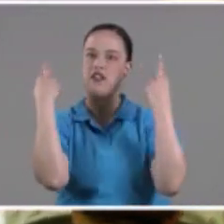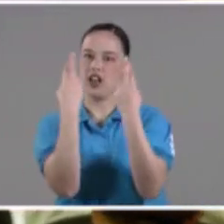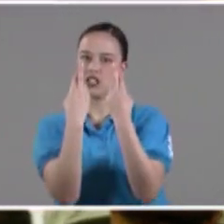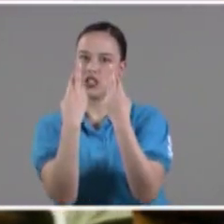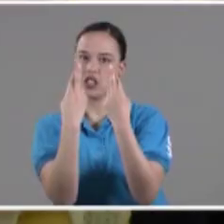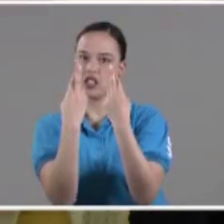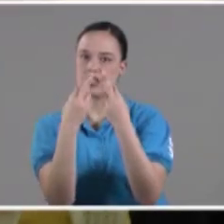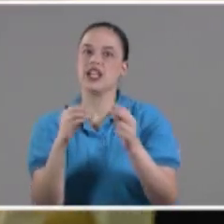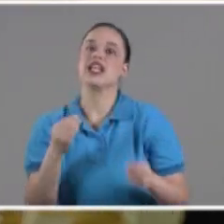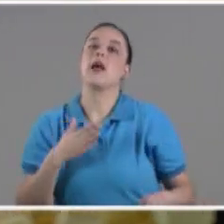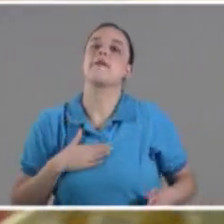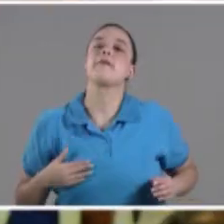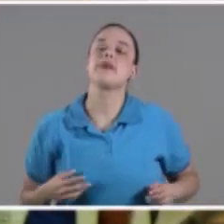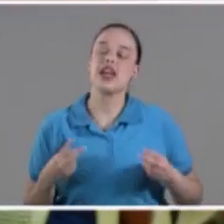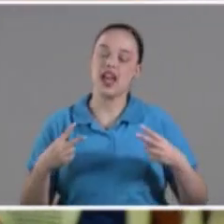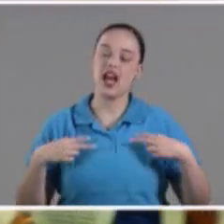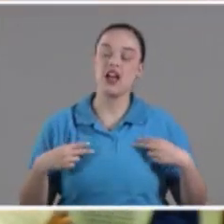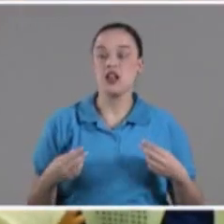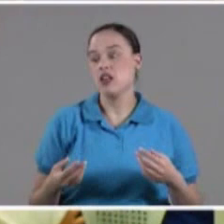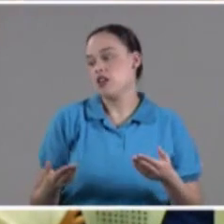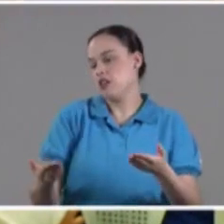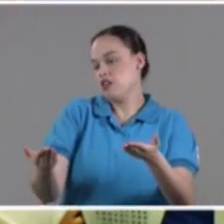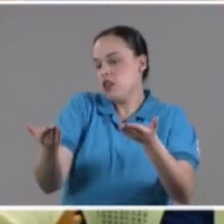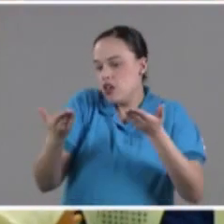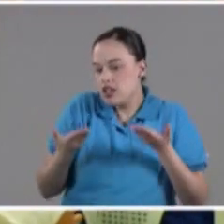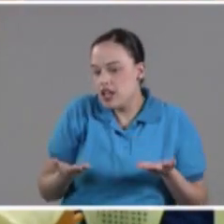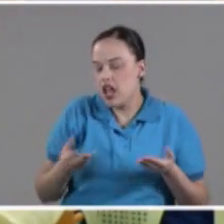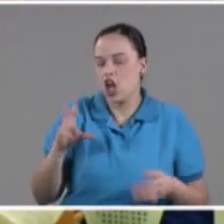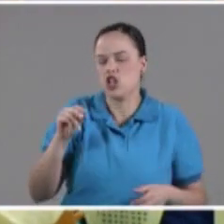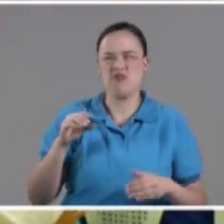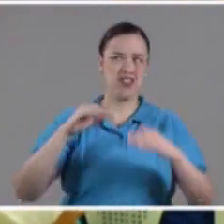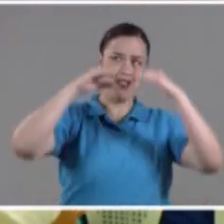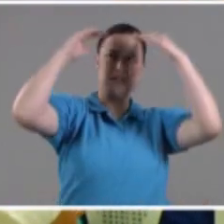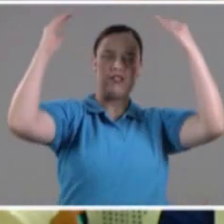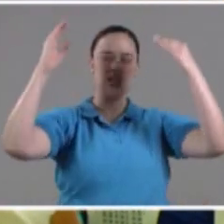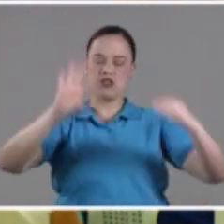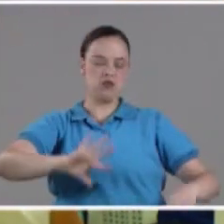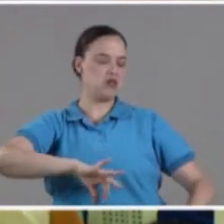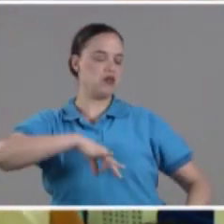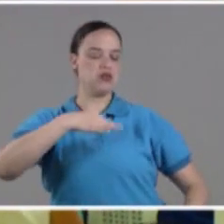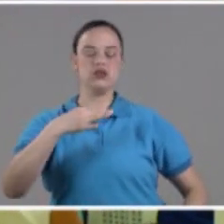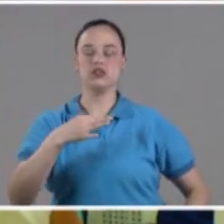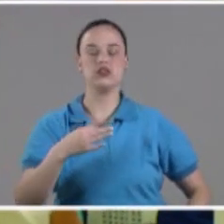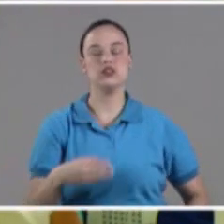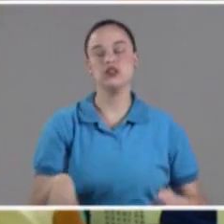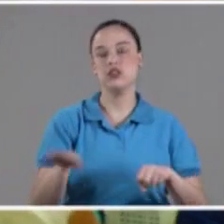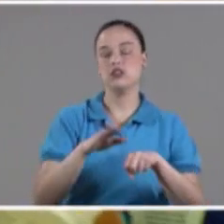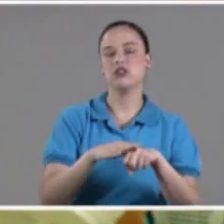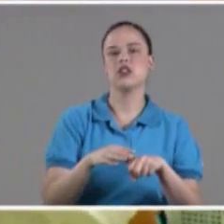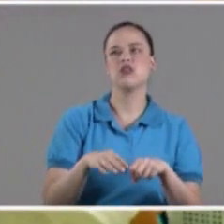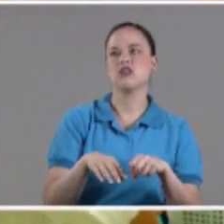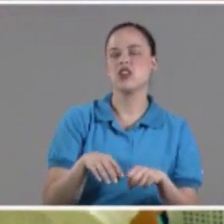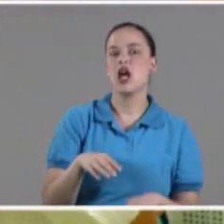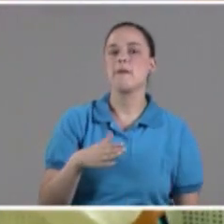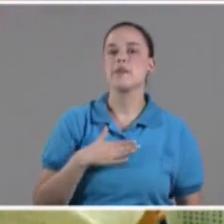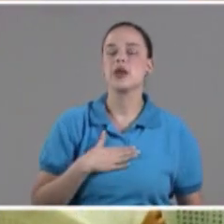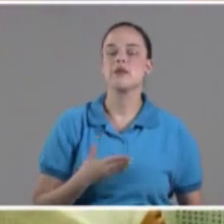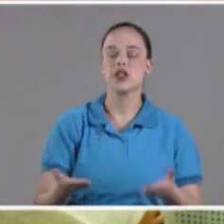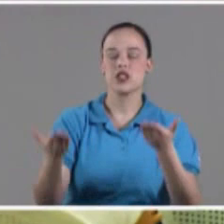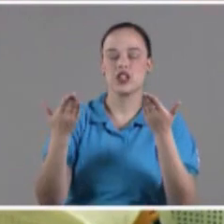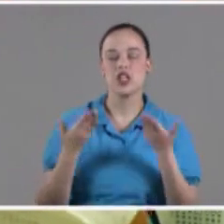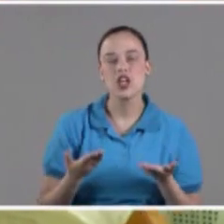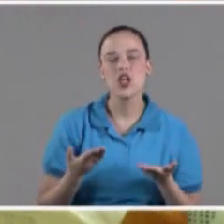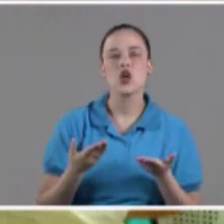que me han sido dadas no me engrandezca sobremanera me ha sido dado un aguijón